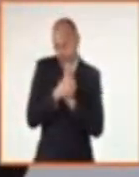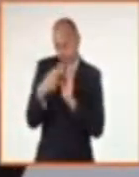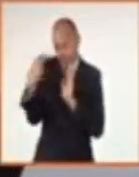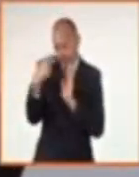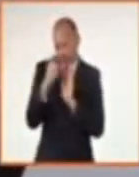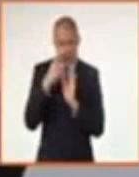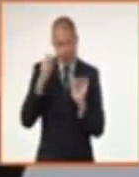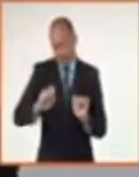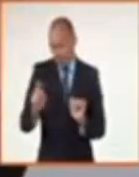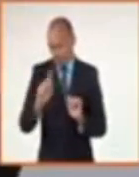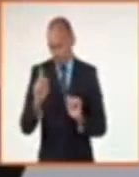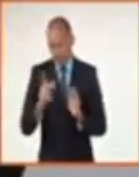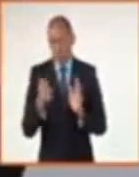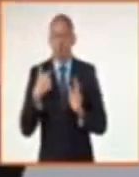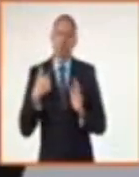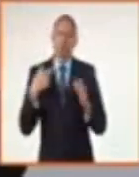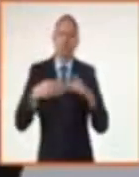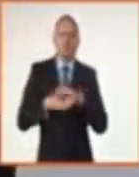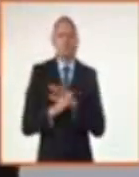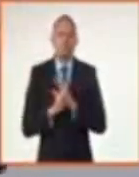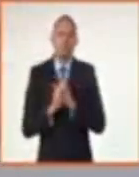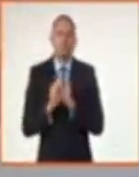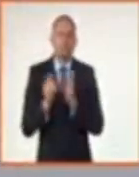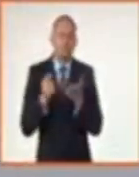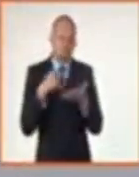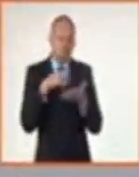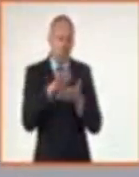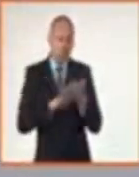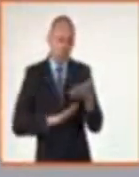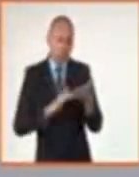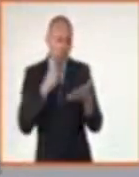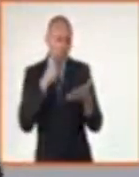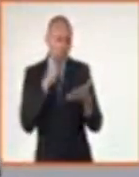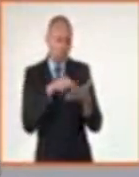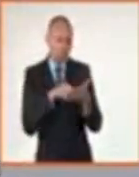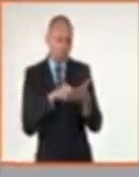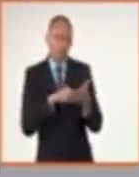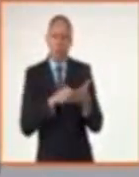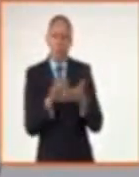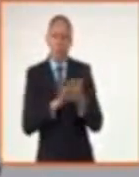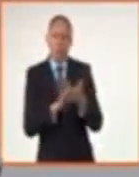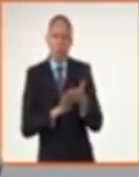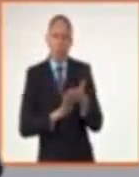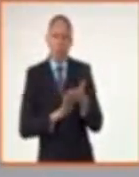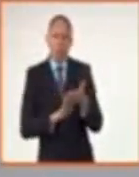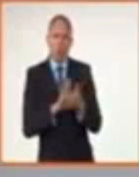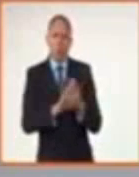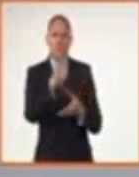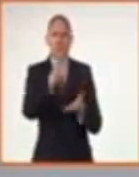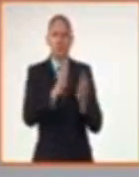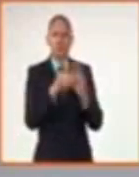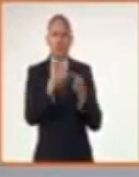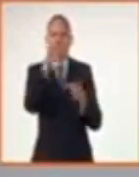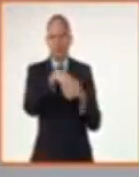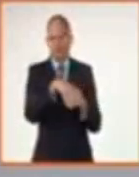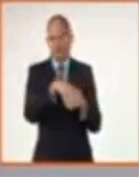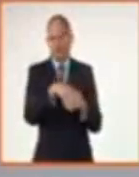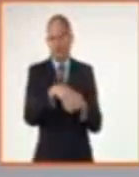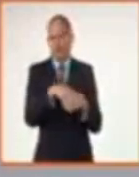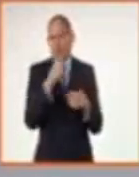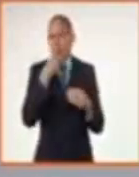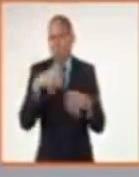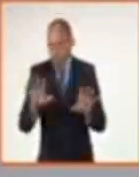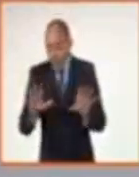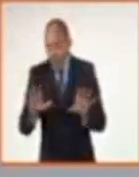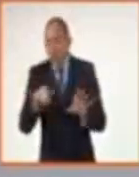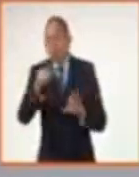puede votar por algunos, como sucedió en efecto. La foto de ayer es la foto de la Cuba de hoy. Y eso es lo interesante, que es una